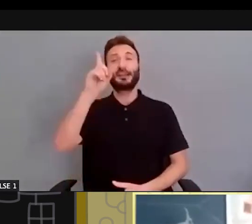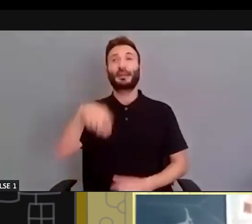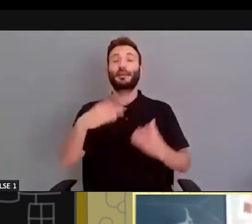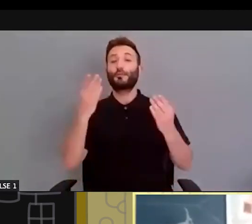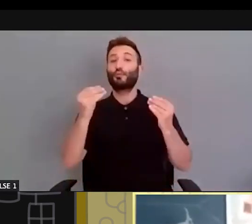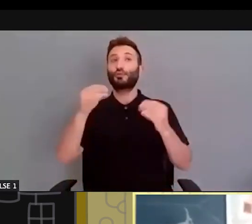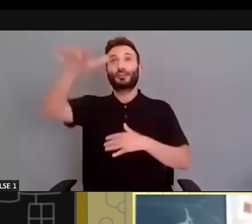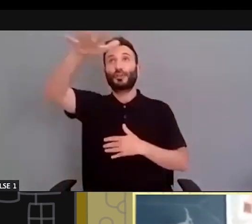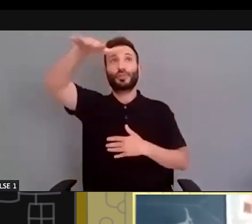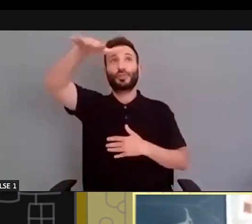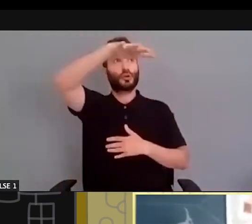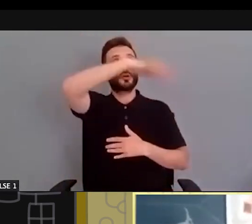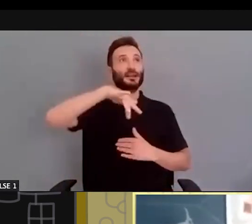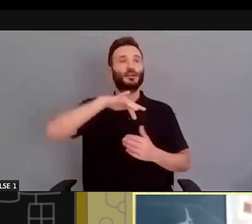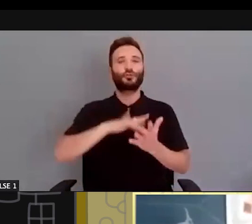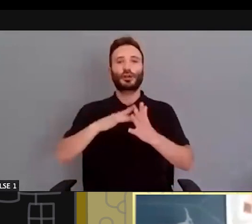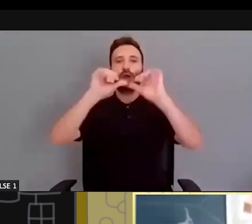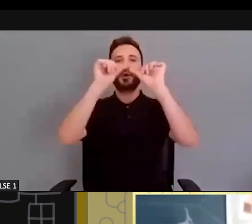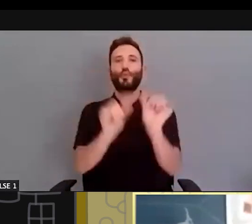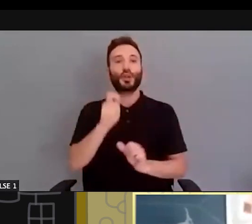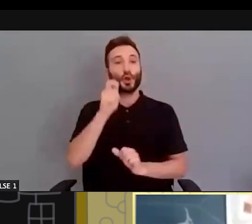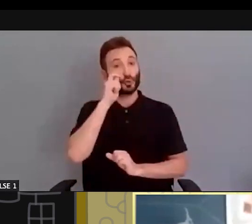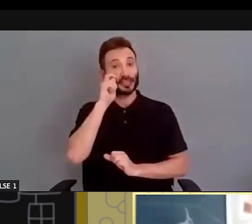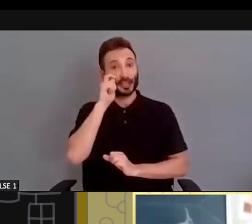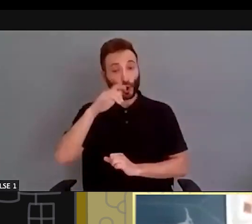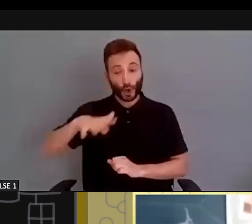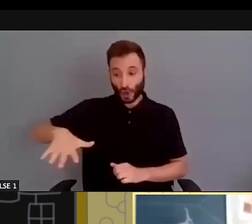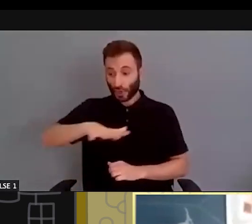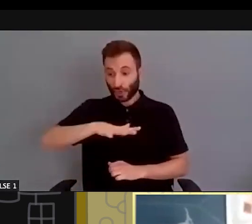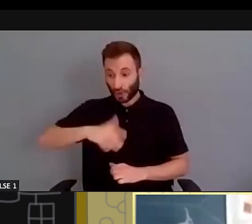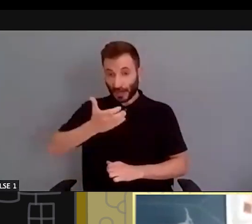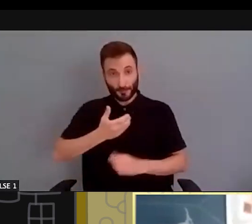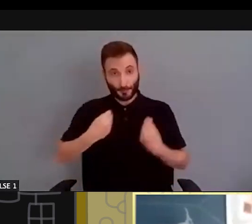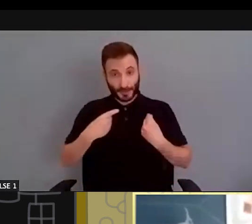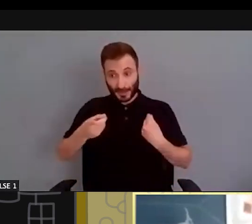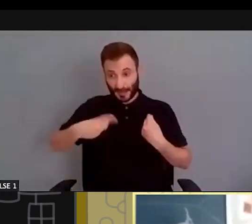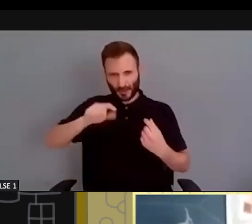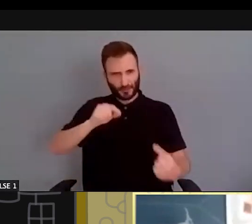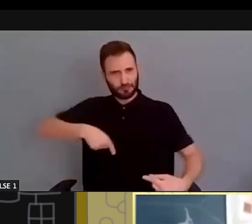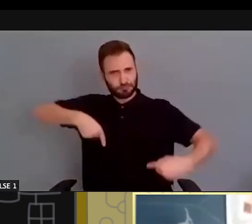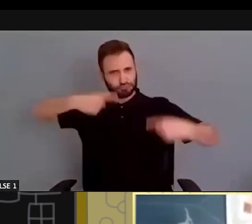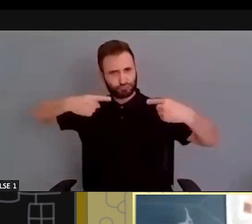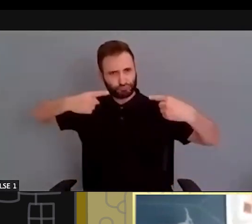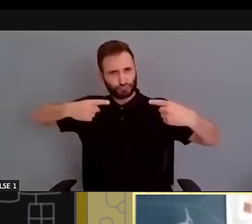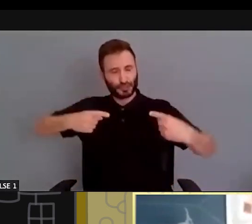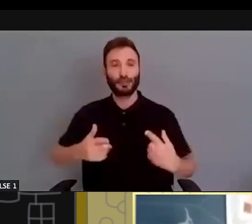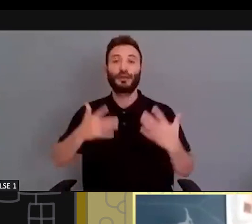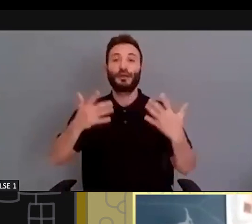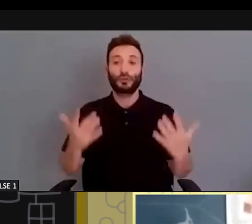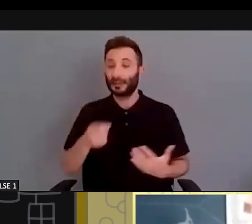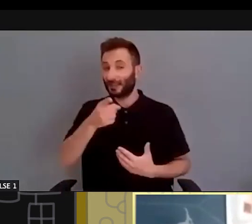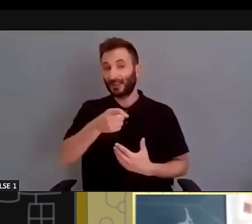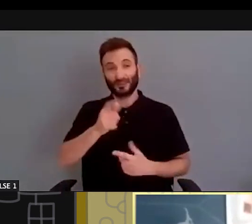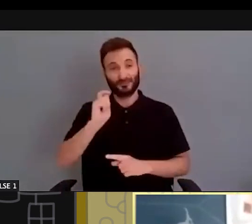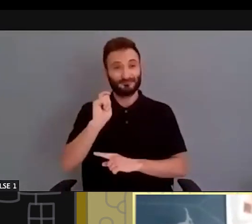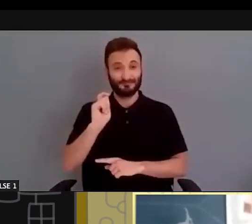turístico causa conflicto con la población local. Entonces, no hay que llegar a este punto, porque luego el día al día es de